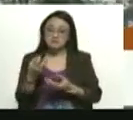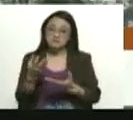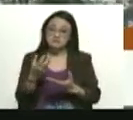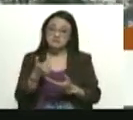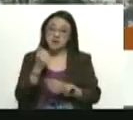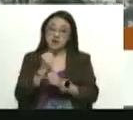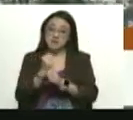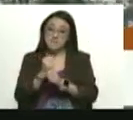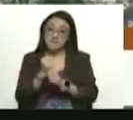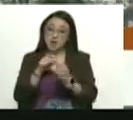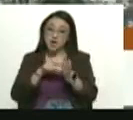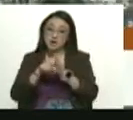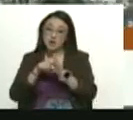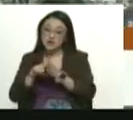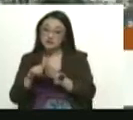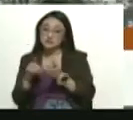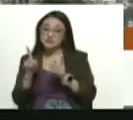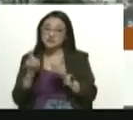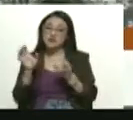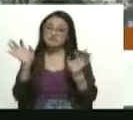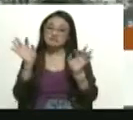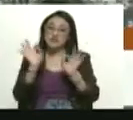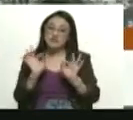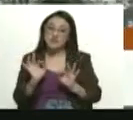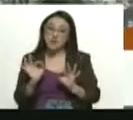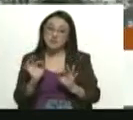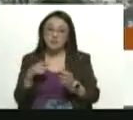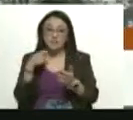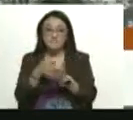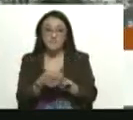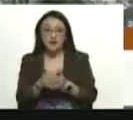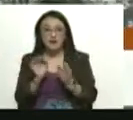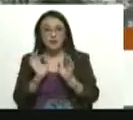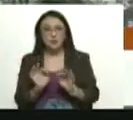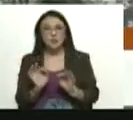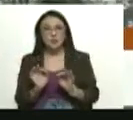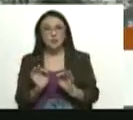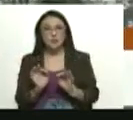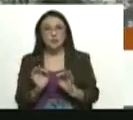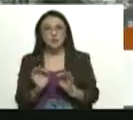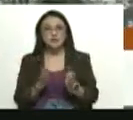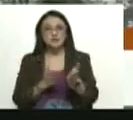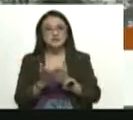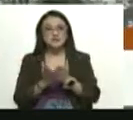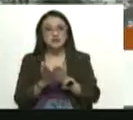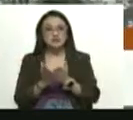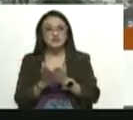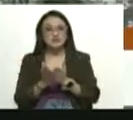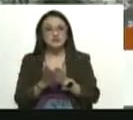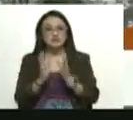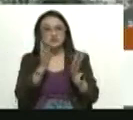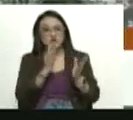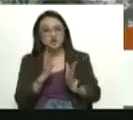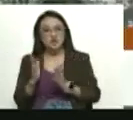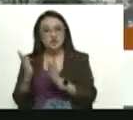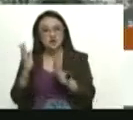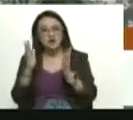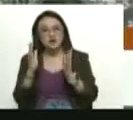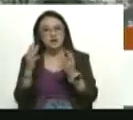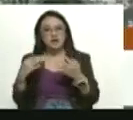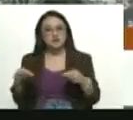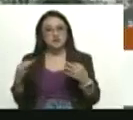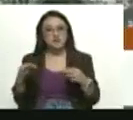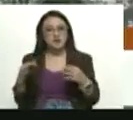Otra es crear mecanismos que paguen de manera justa y equitativa los servicios ambientales que